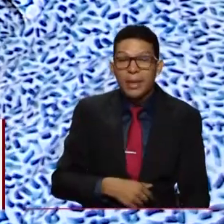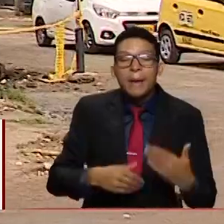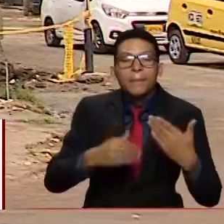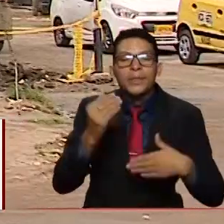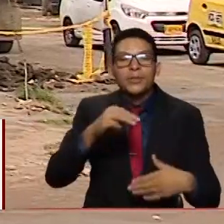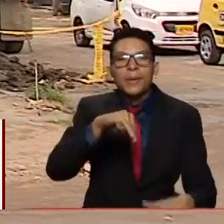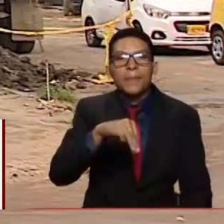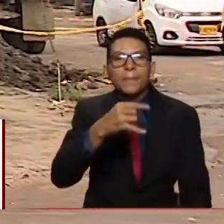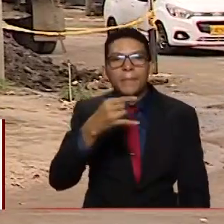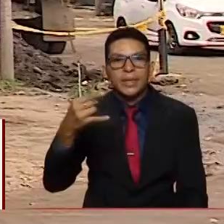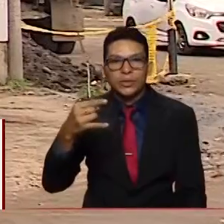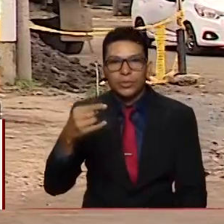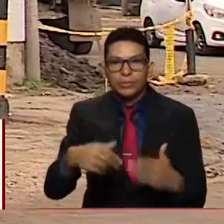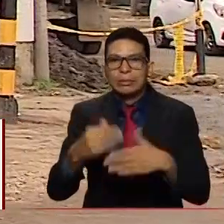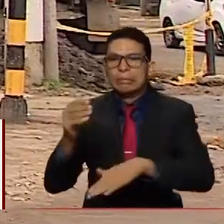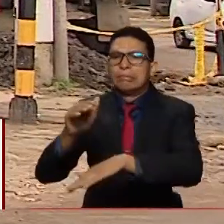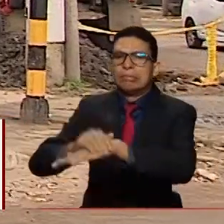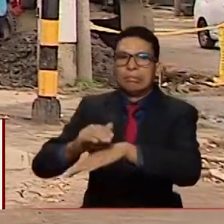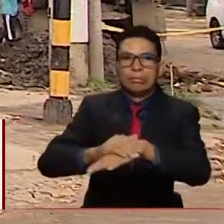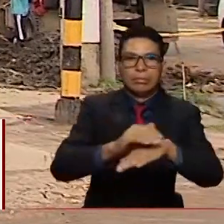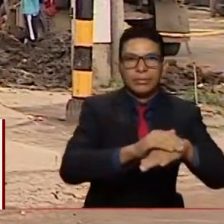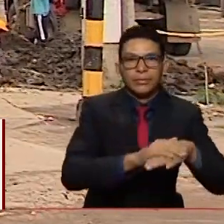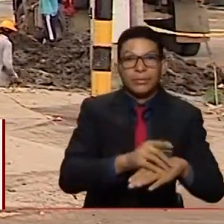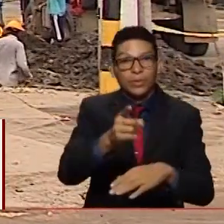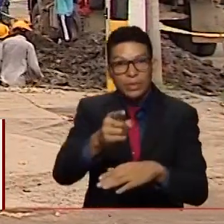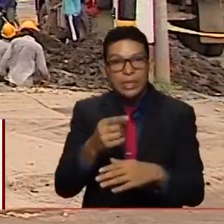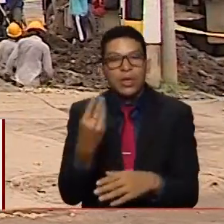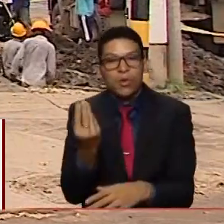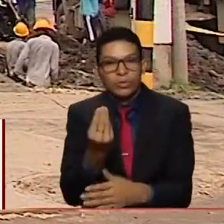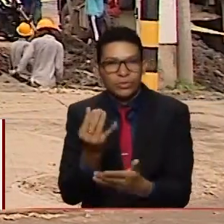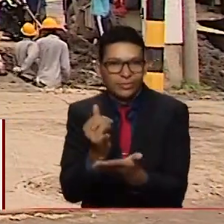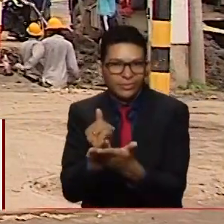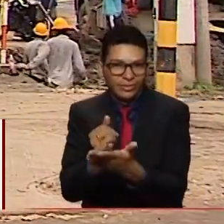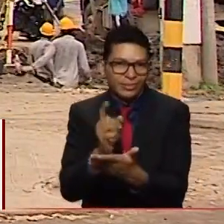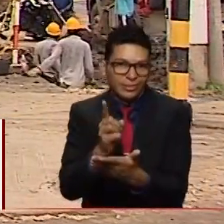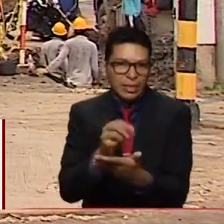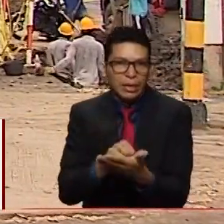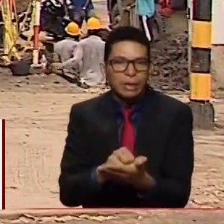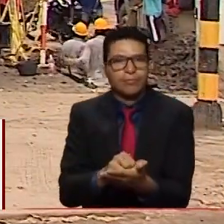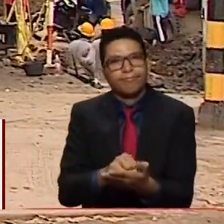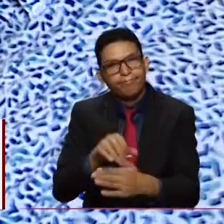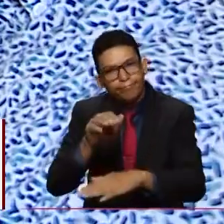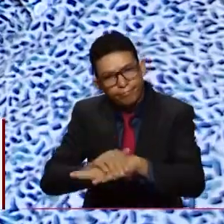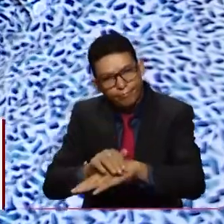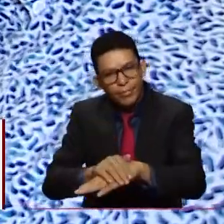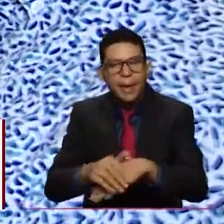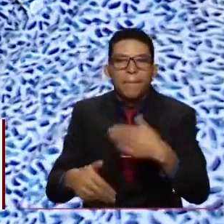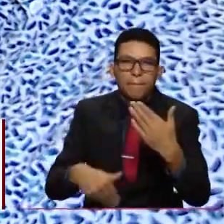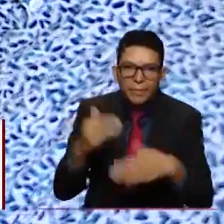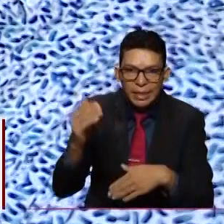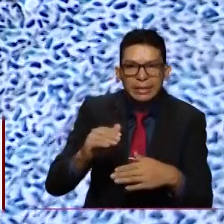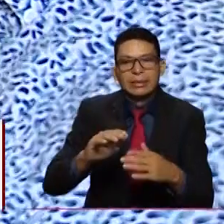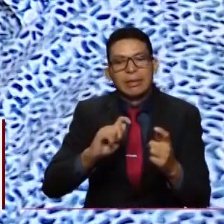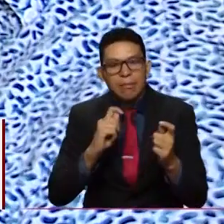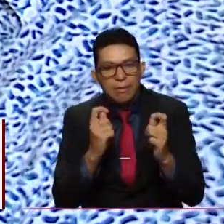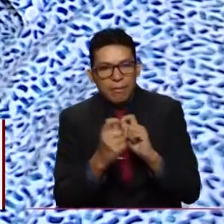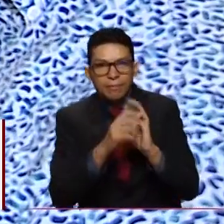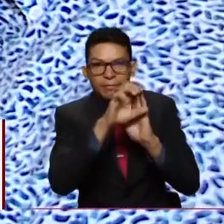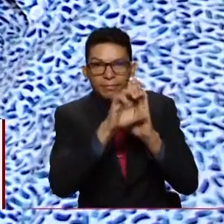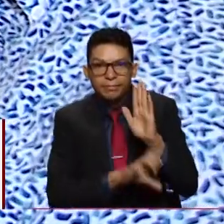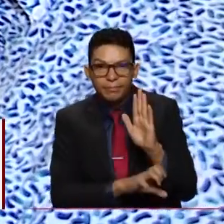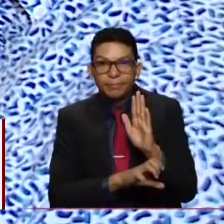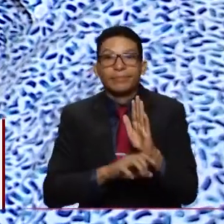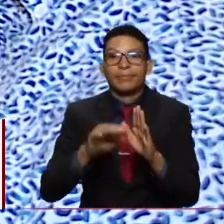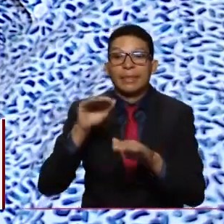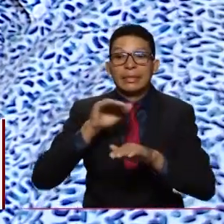marzo anunciando a los dignatarios de la junta de acción comunal eh precisamente que inicien el proceso y que acudan a los llamados y